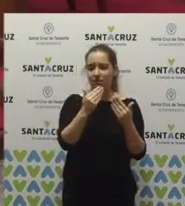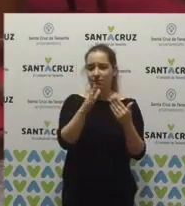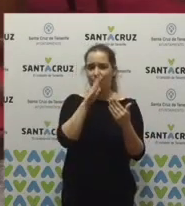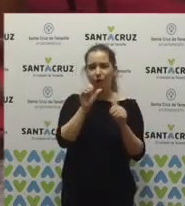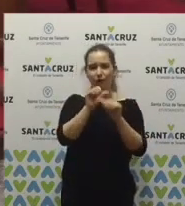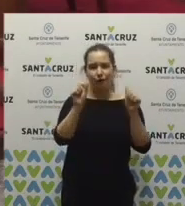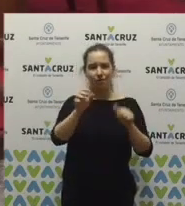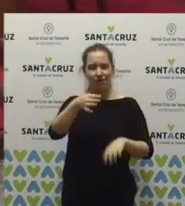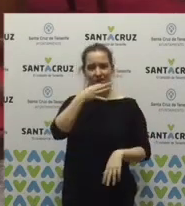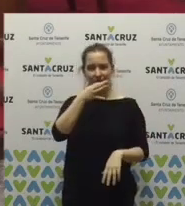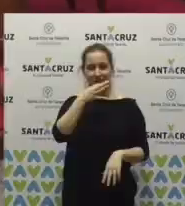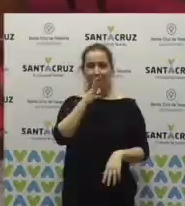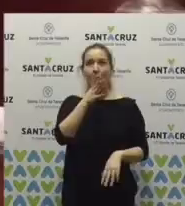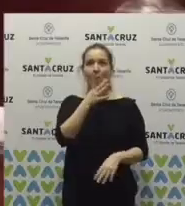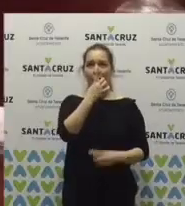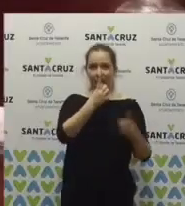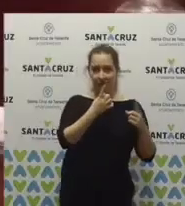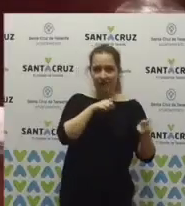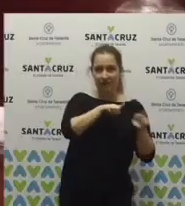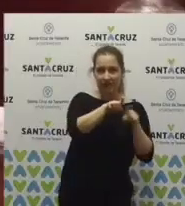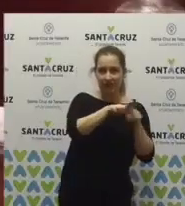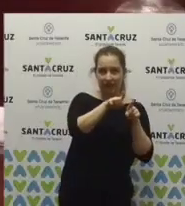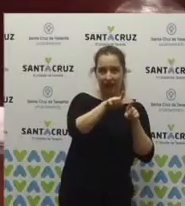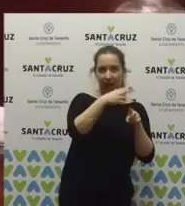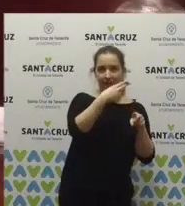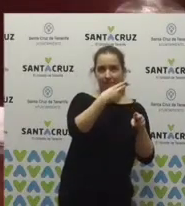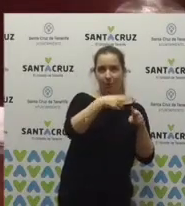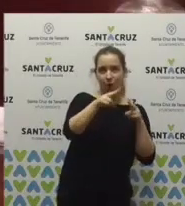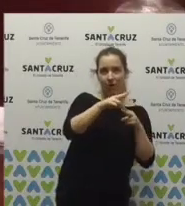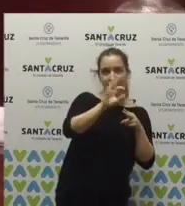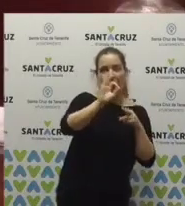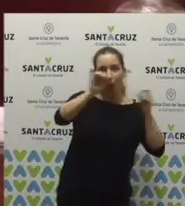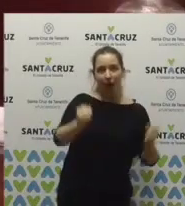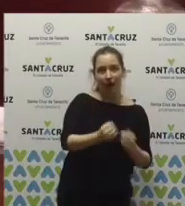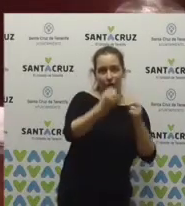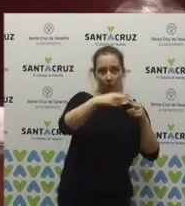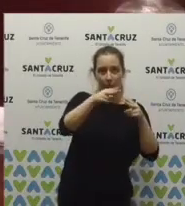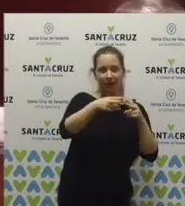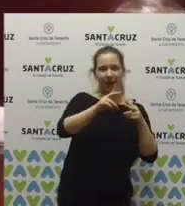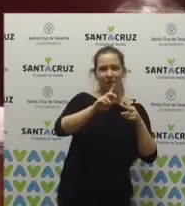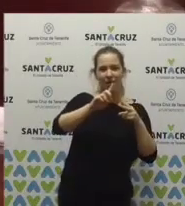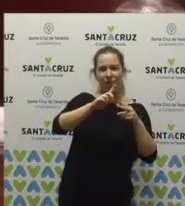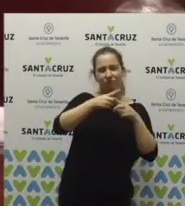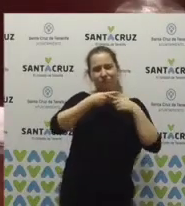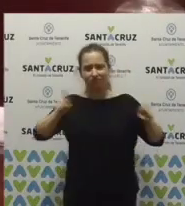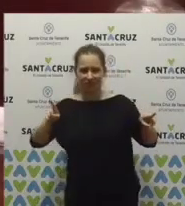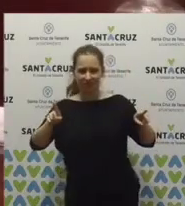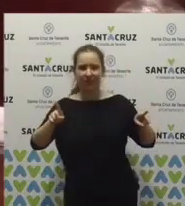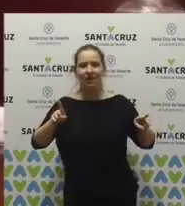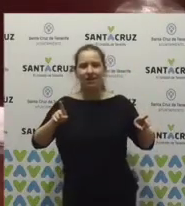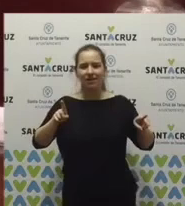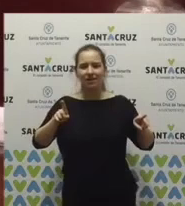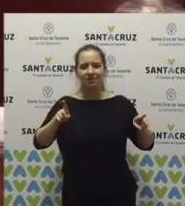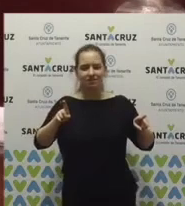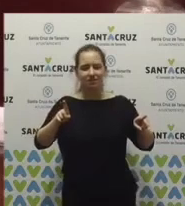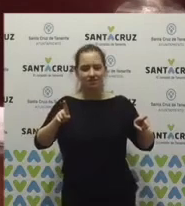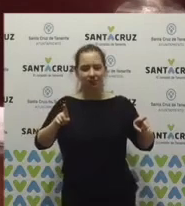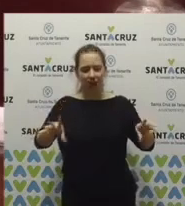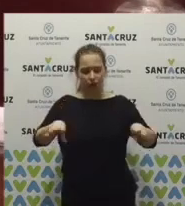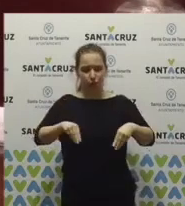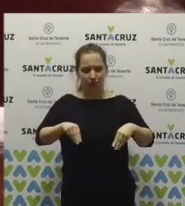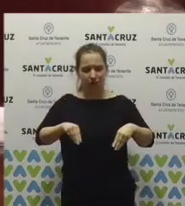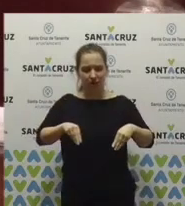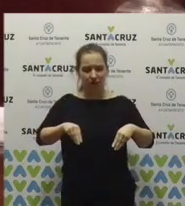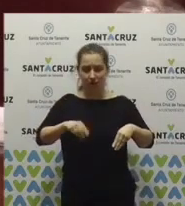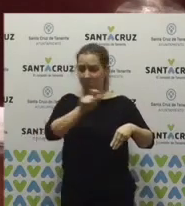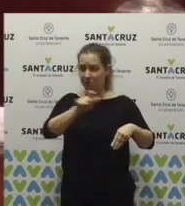crítica política ley a la acción política y otra cosa y asumir que todos los que estamos